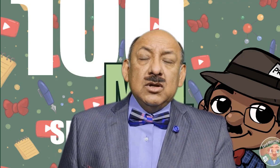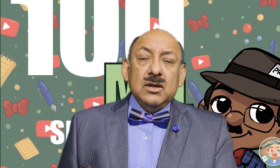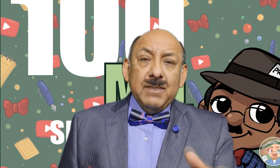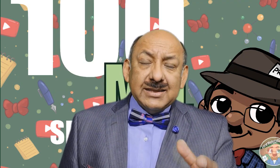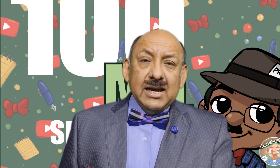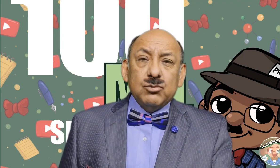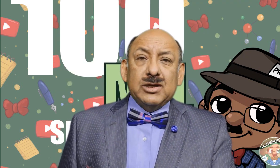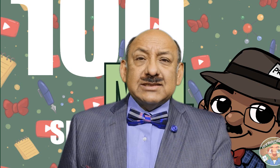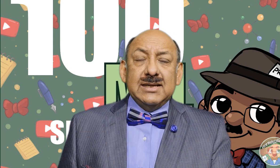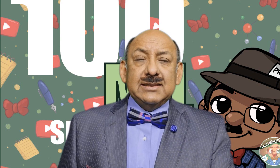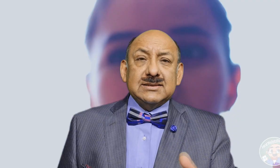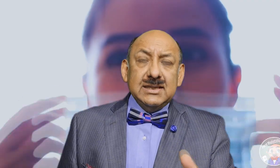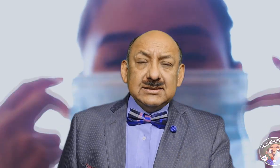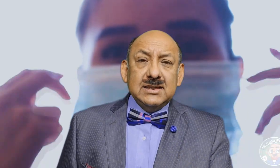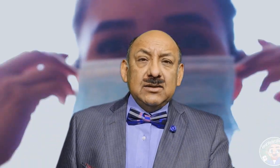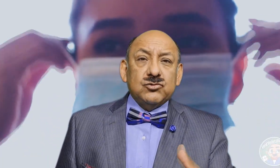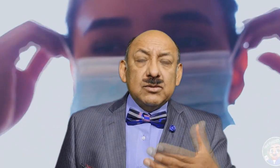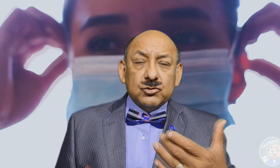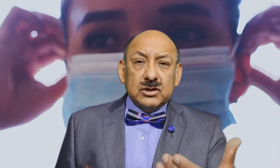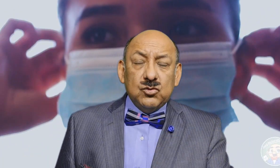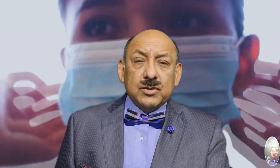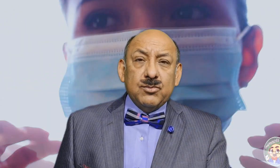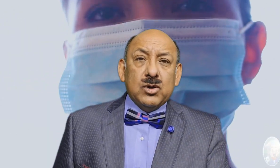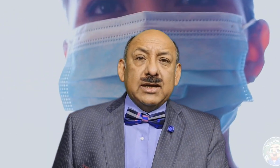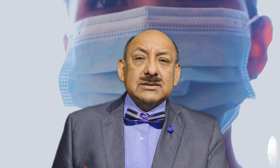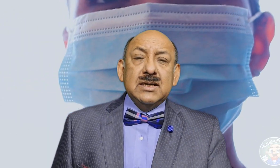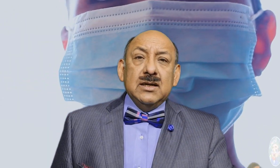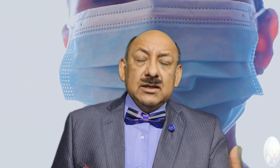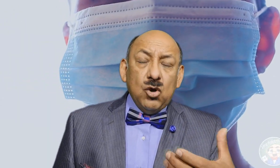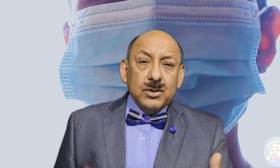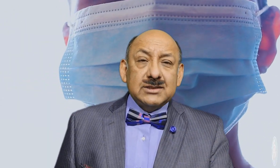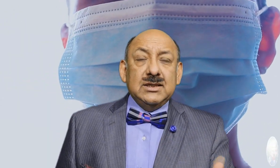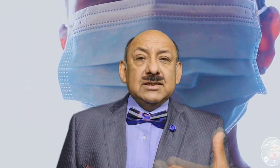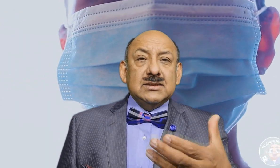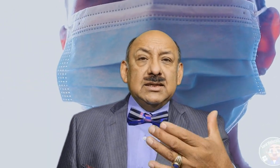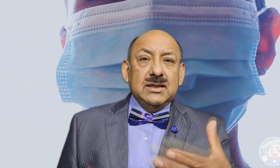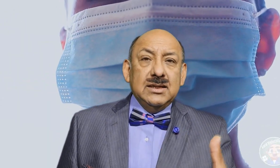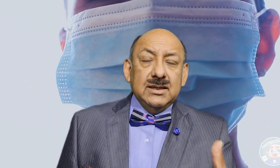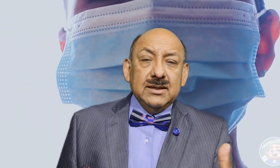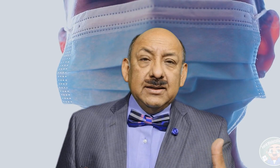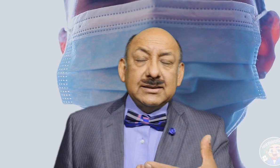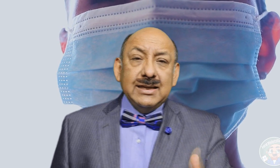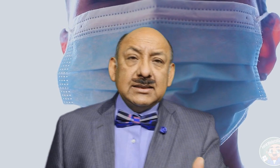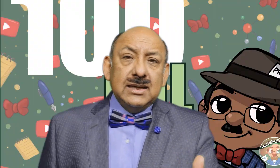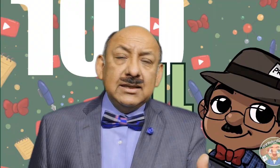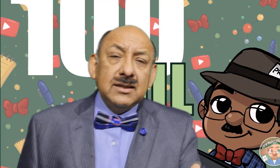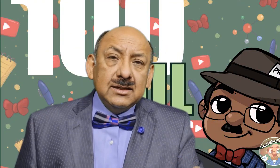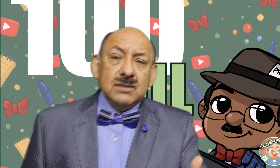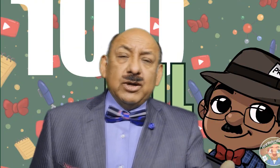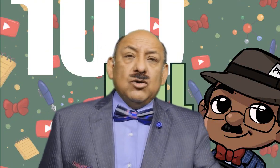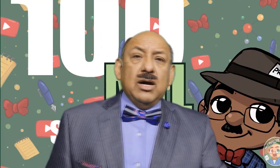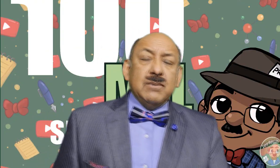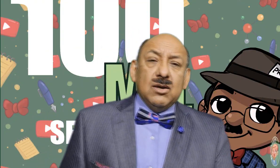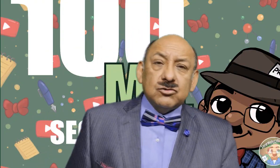vacunando, mantengamos la sana distancia, usemos el cubrebocas doble si es de telita.